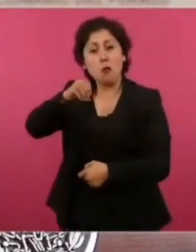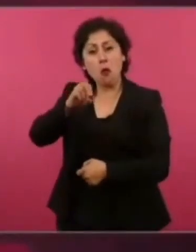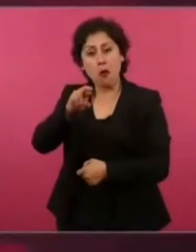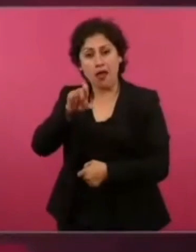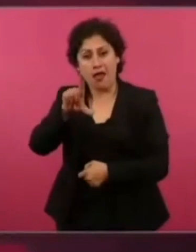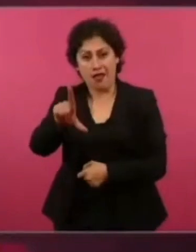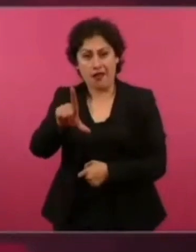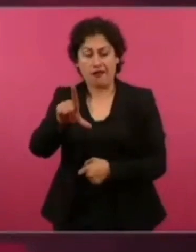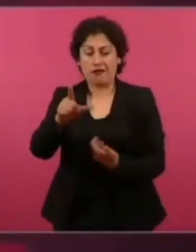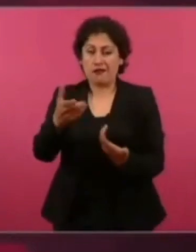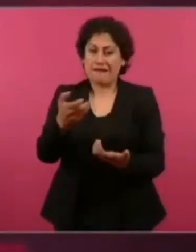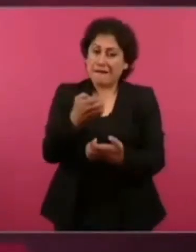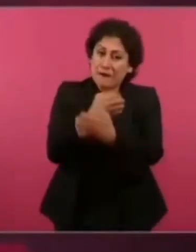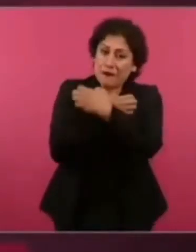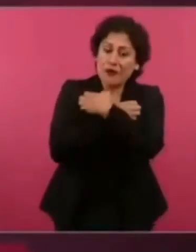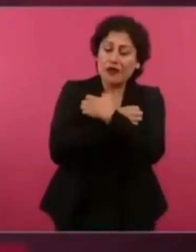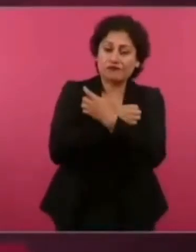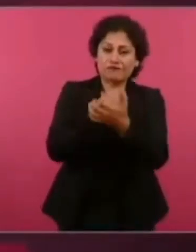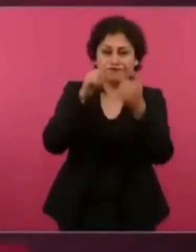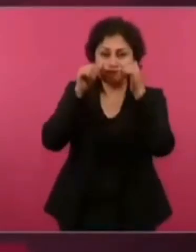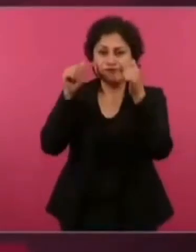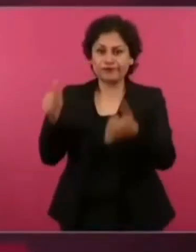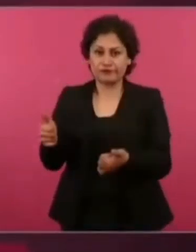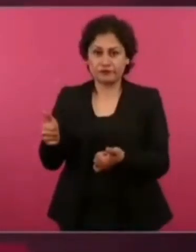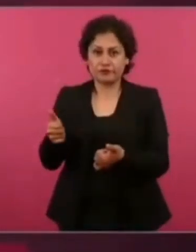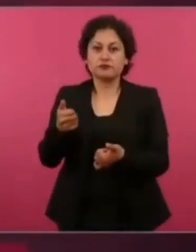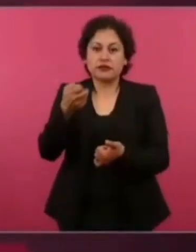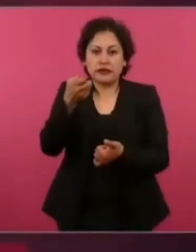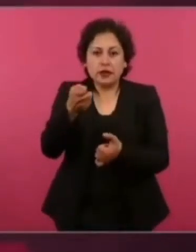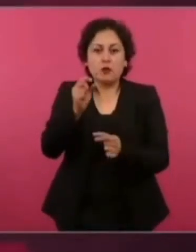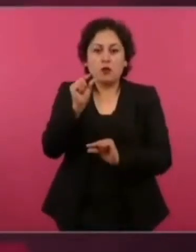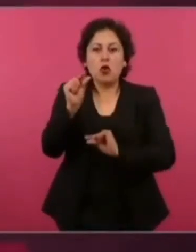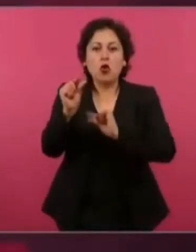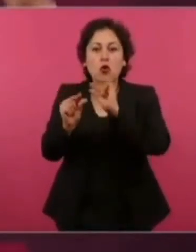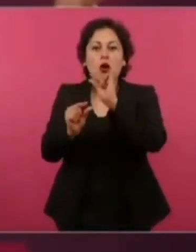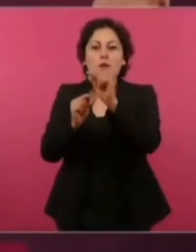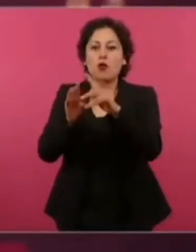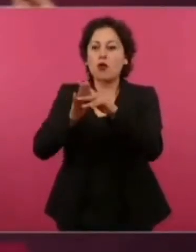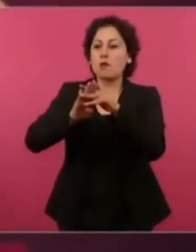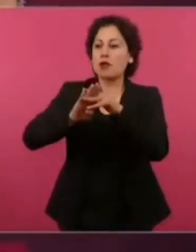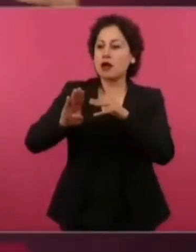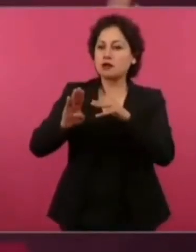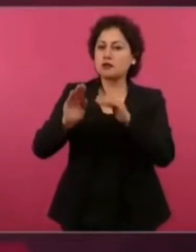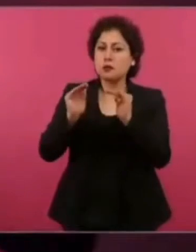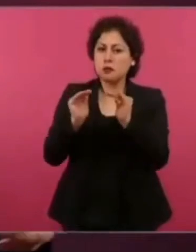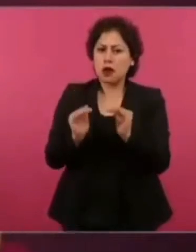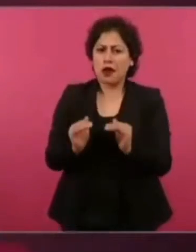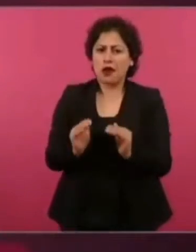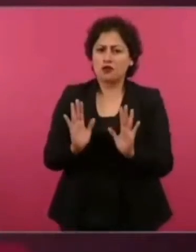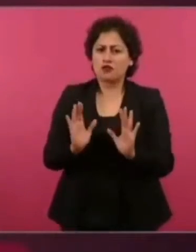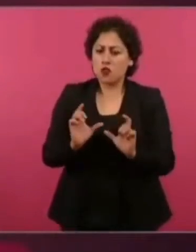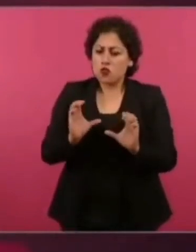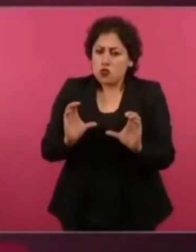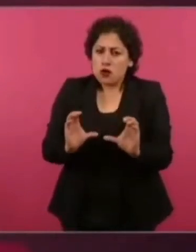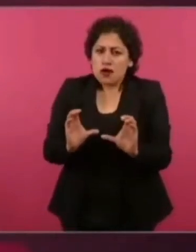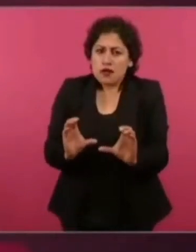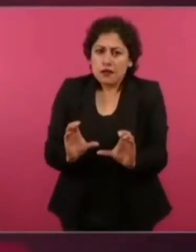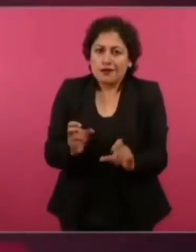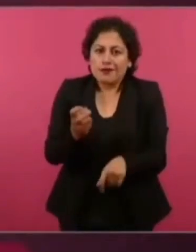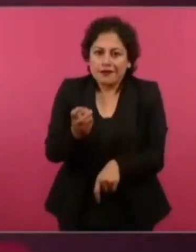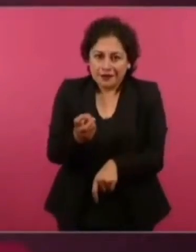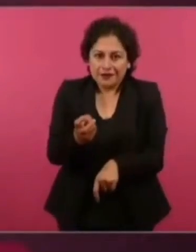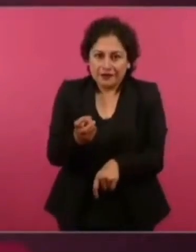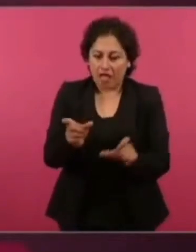permite ordenar el flujo migratorio, que no desborde, por lo